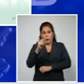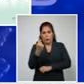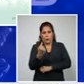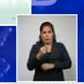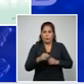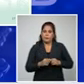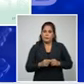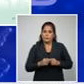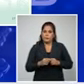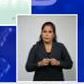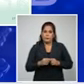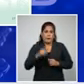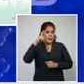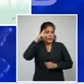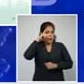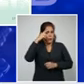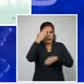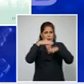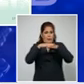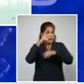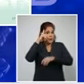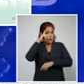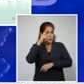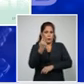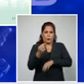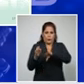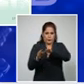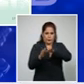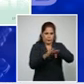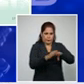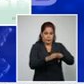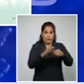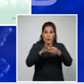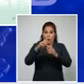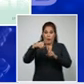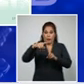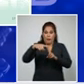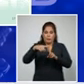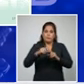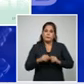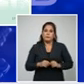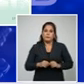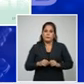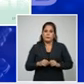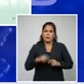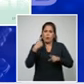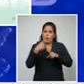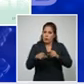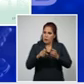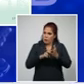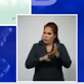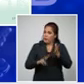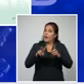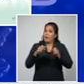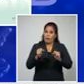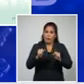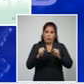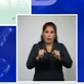Guantánamo confirma 11 casos autóctonos ayer. Esta es otra provincia que después de la fuerte